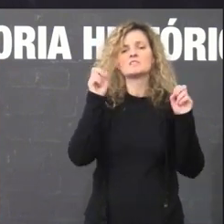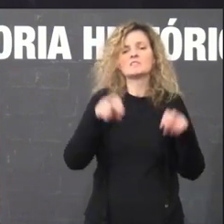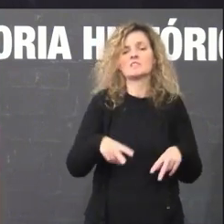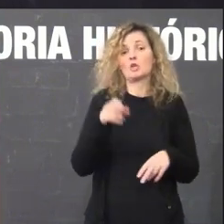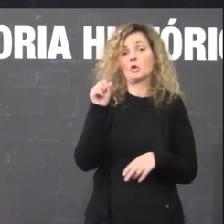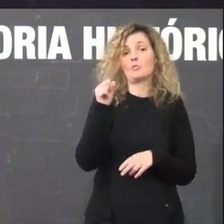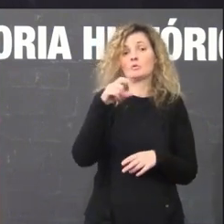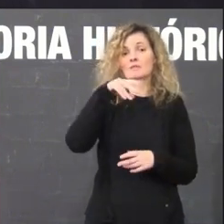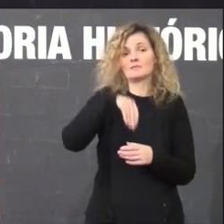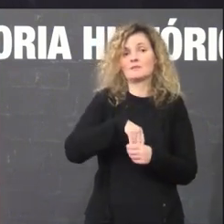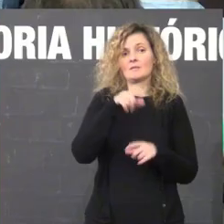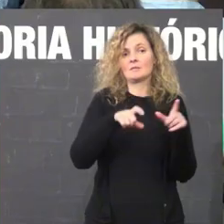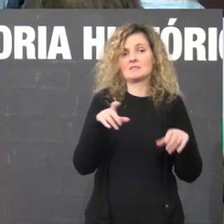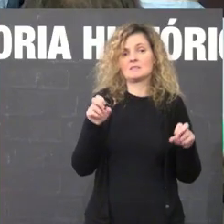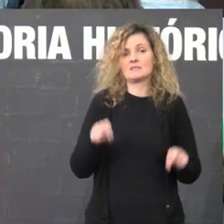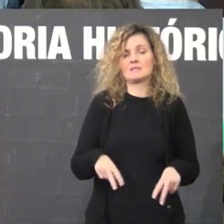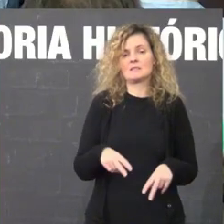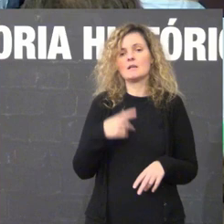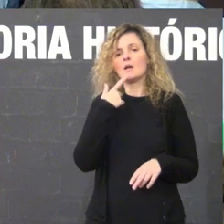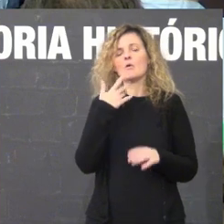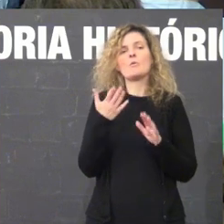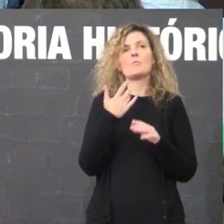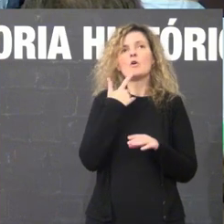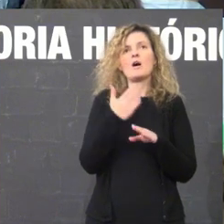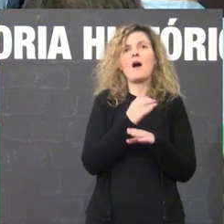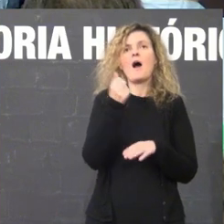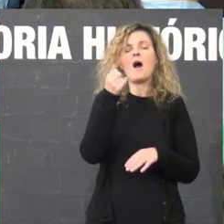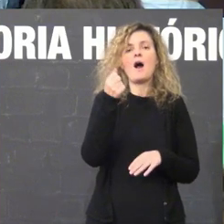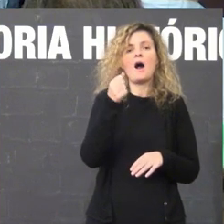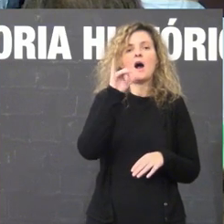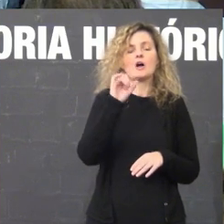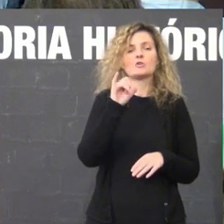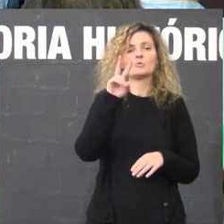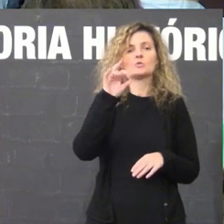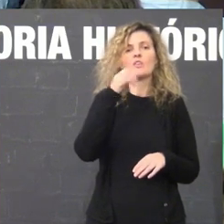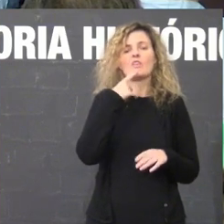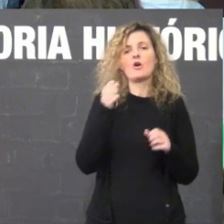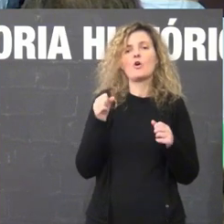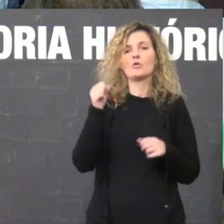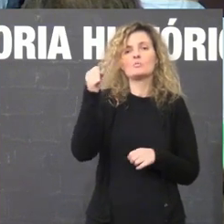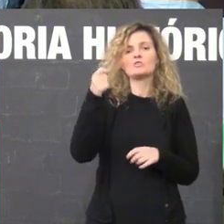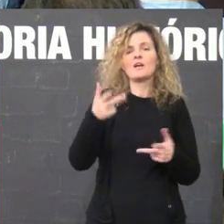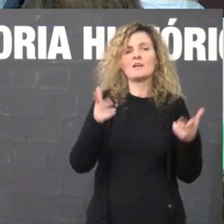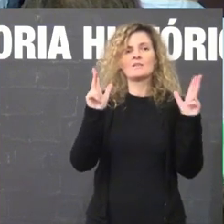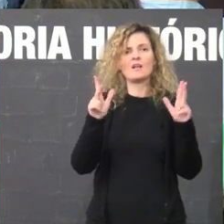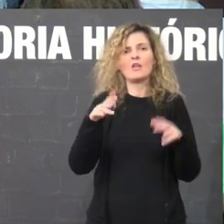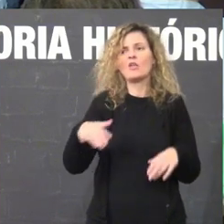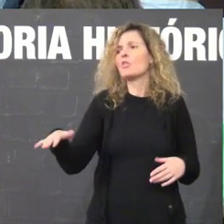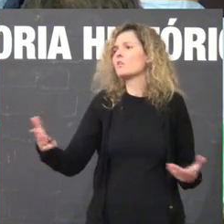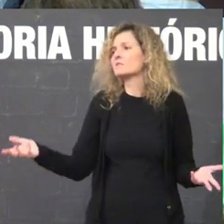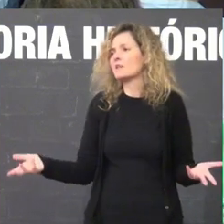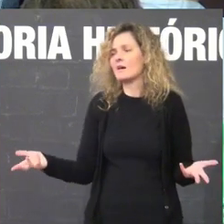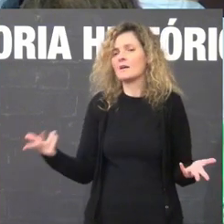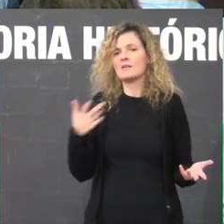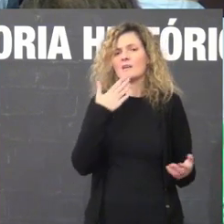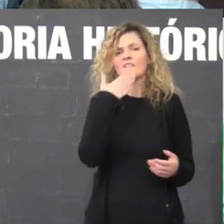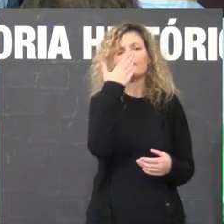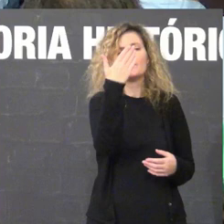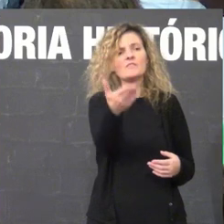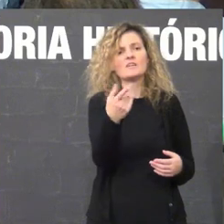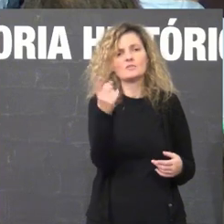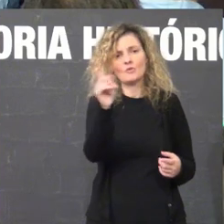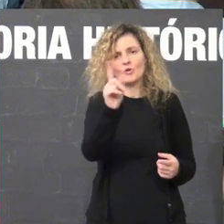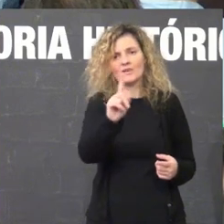comunistas es como cuando hay uso dice comunismo libertad y Es como ir comunismo donde está o sea lo que está enfrente